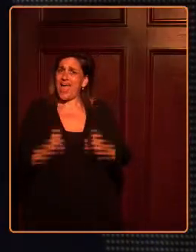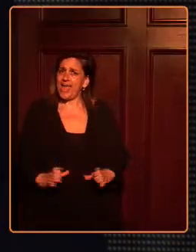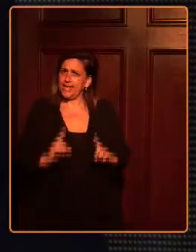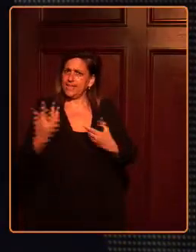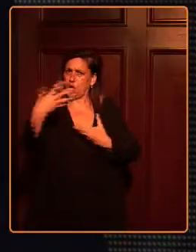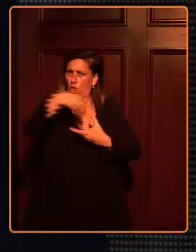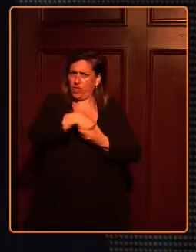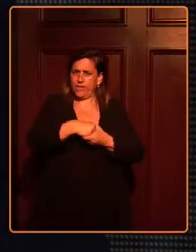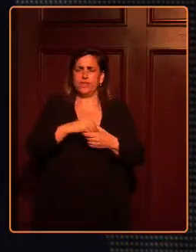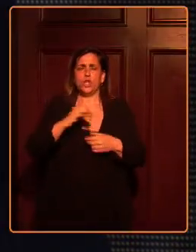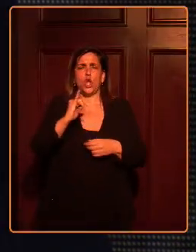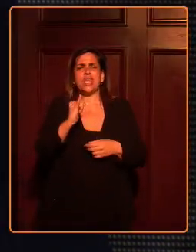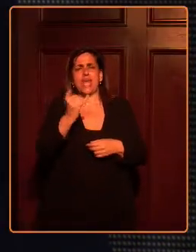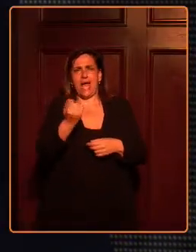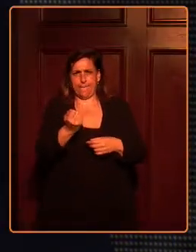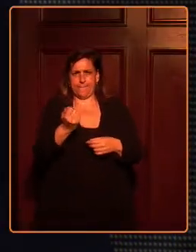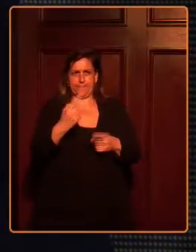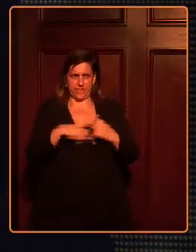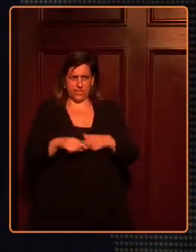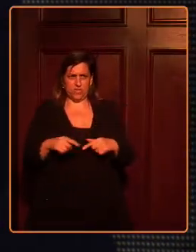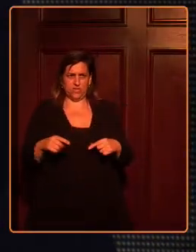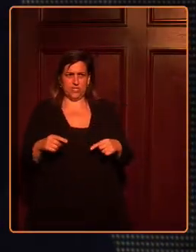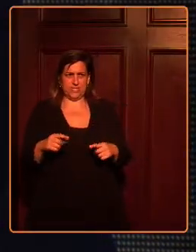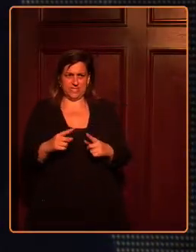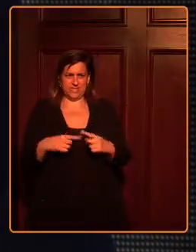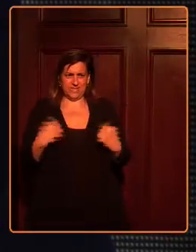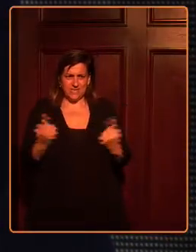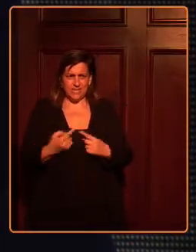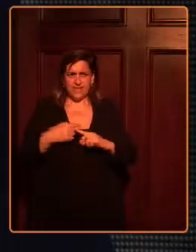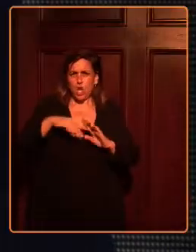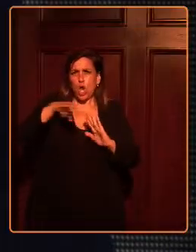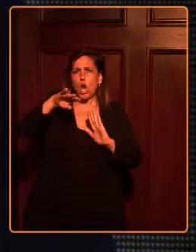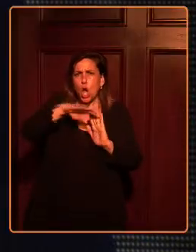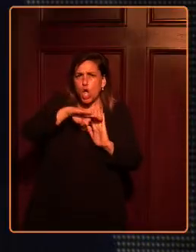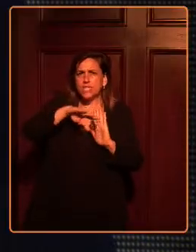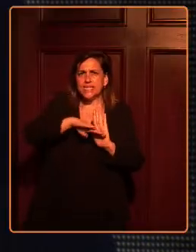la inteligencia artificial y de los contenidos.